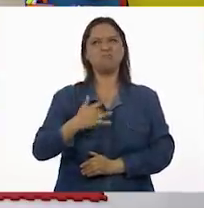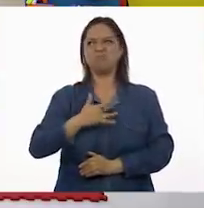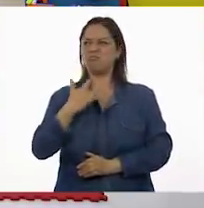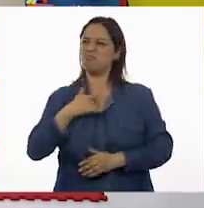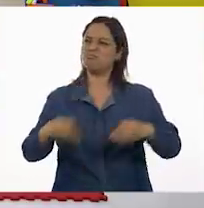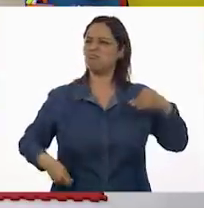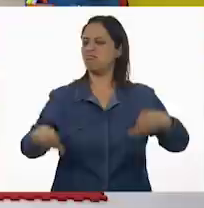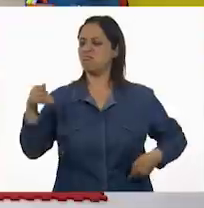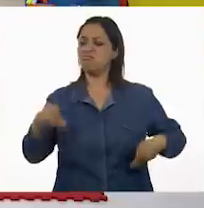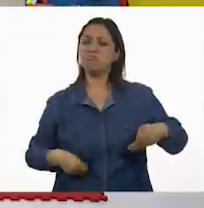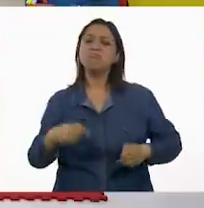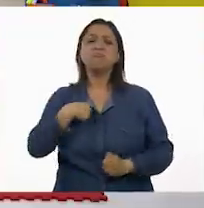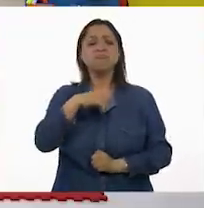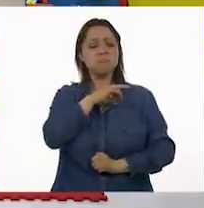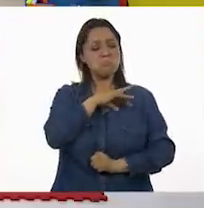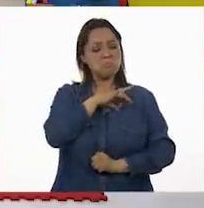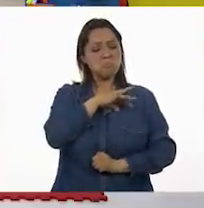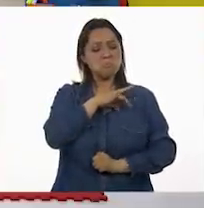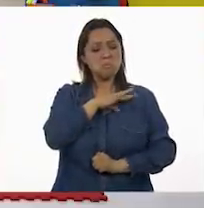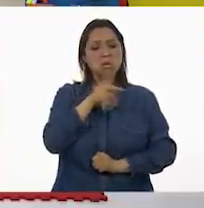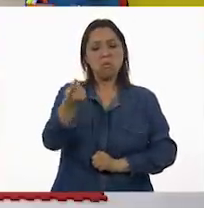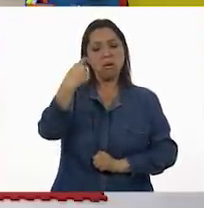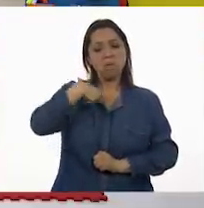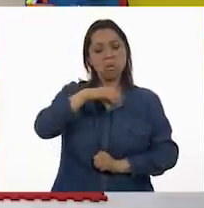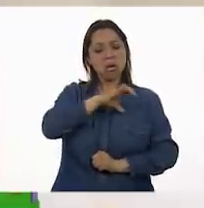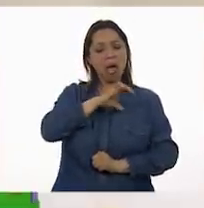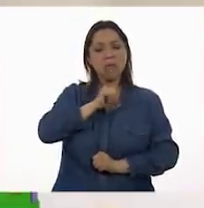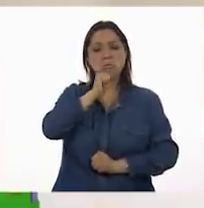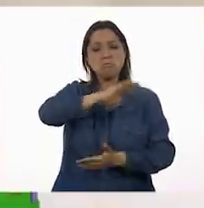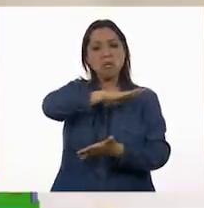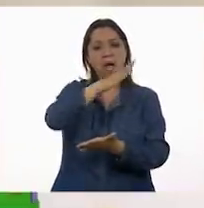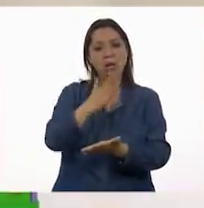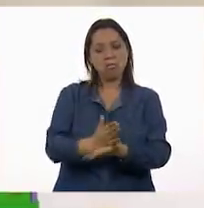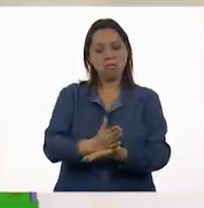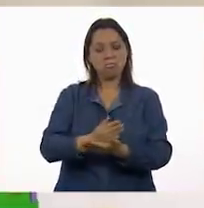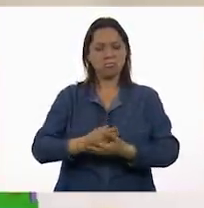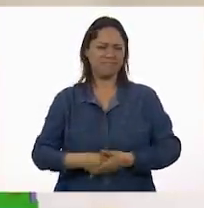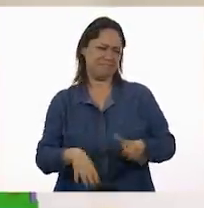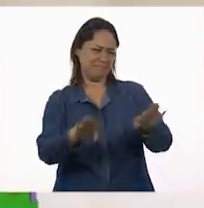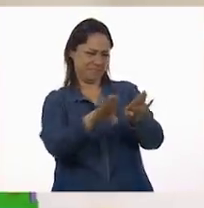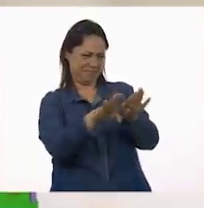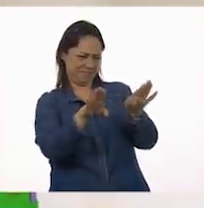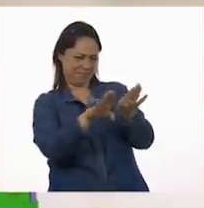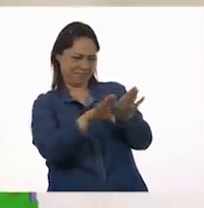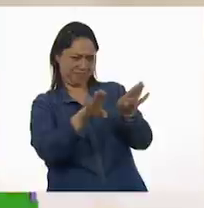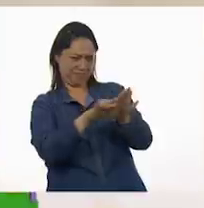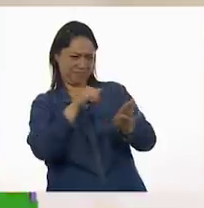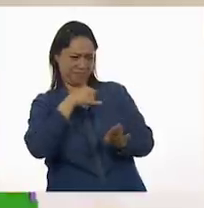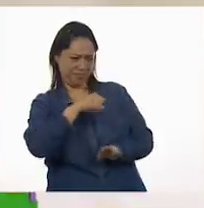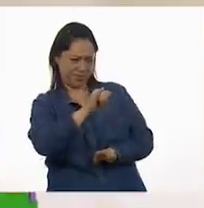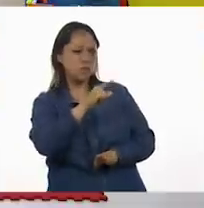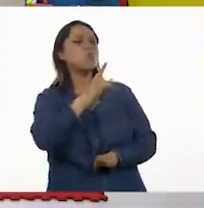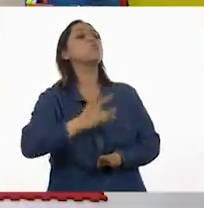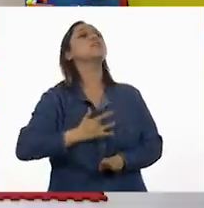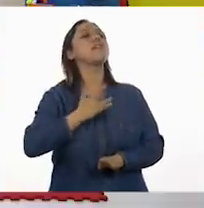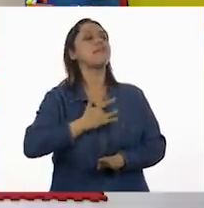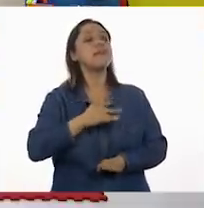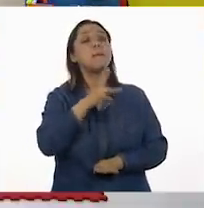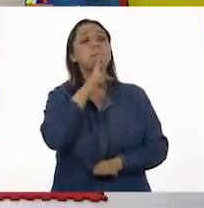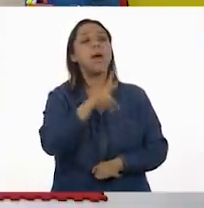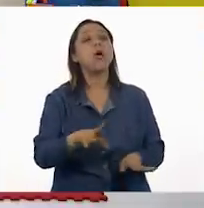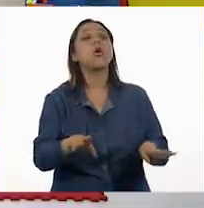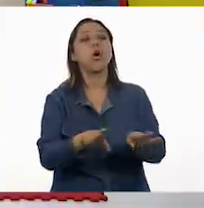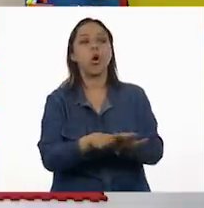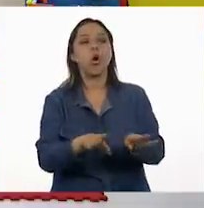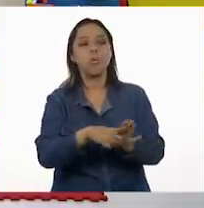y además tengo miedo de que mi amiga deje de quererme. ¿Cómo crees que podrías sentirte mejor? No